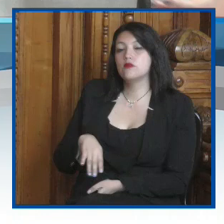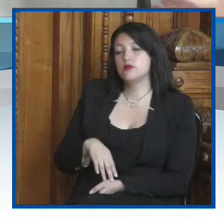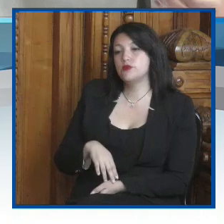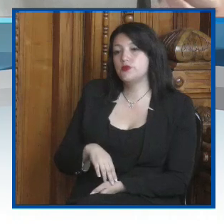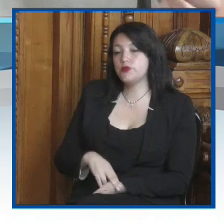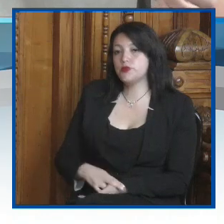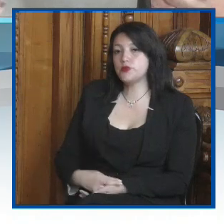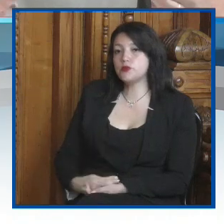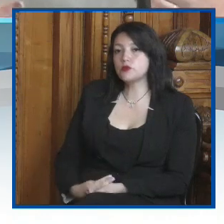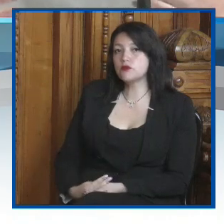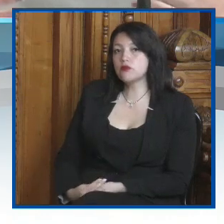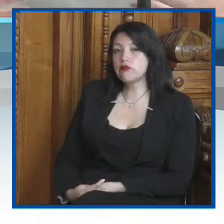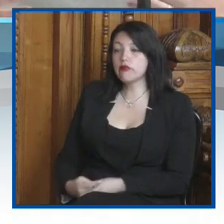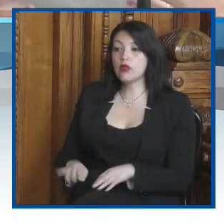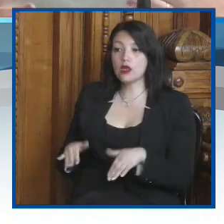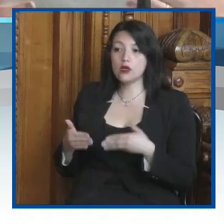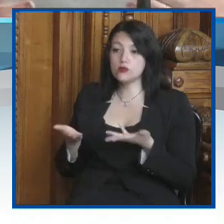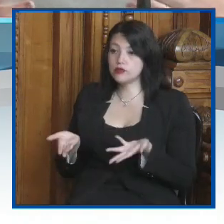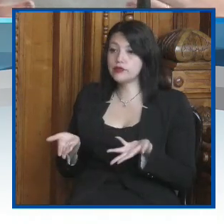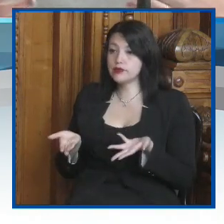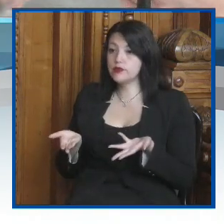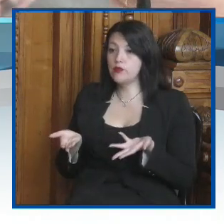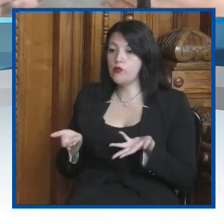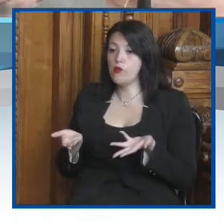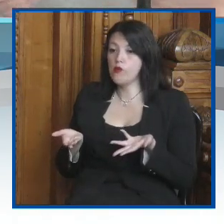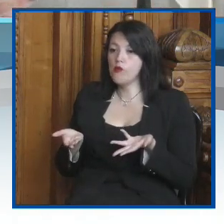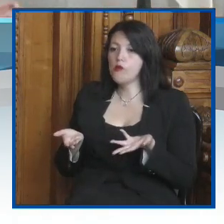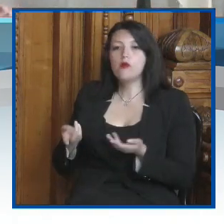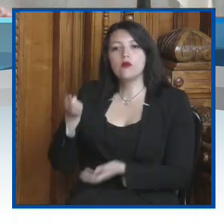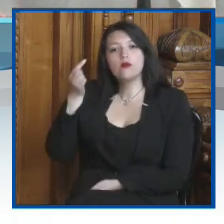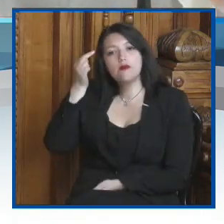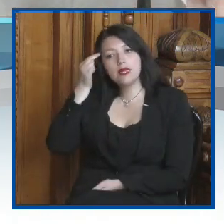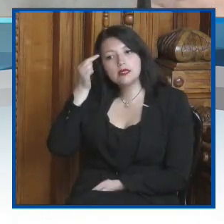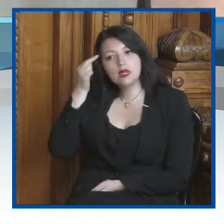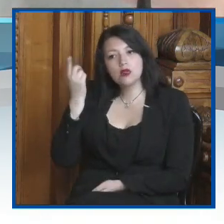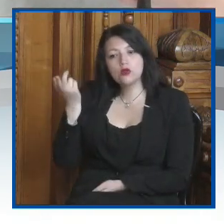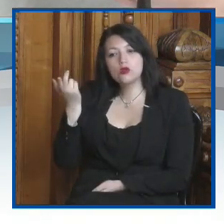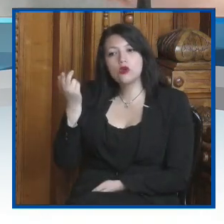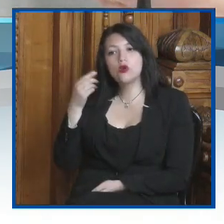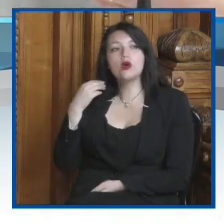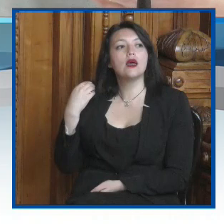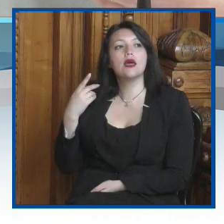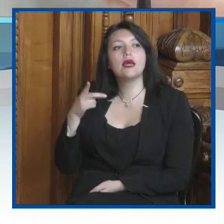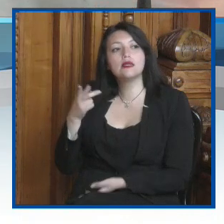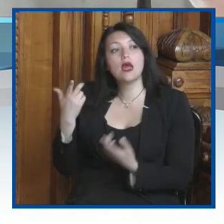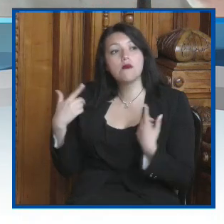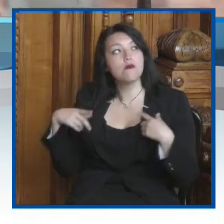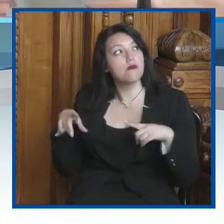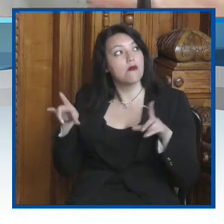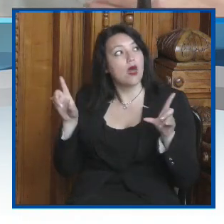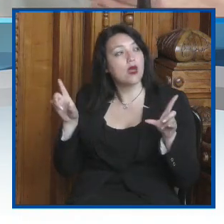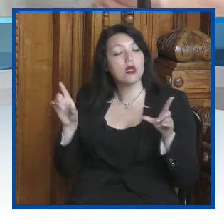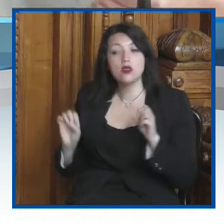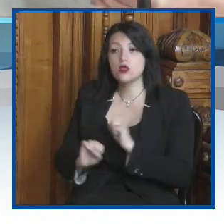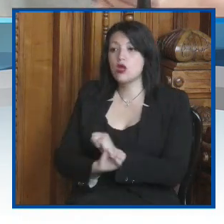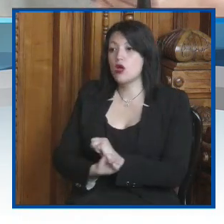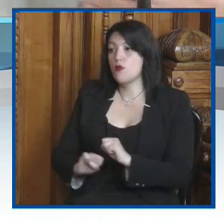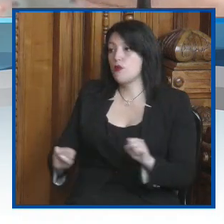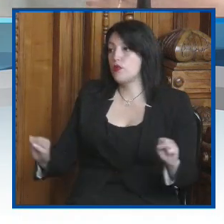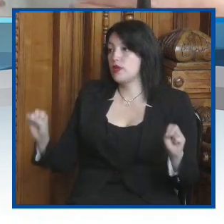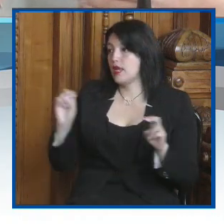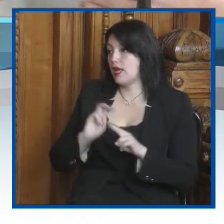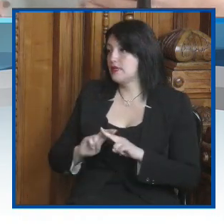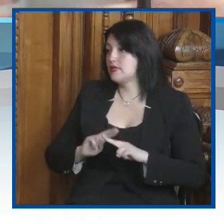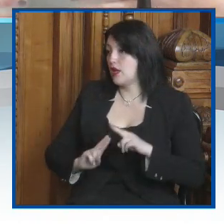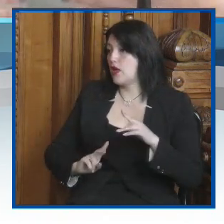argumentos? Entonces, pensando en que justamente lo que dice la imagen, no podía ser el Poder Judicial